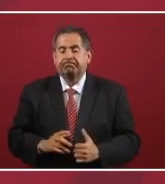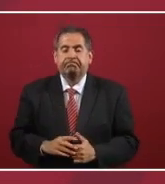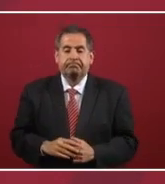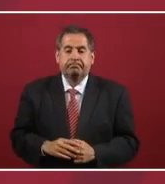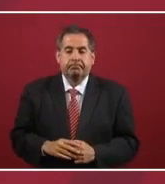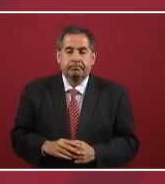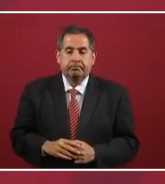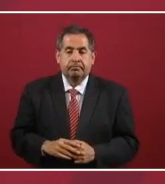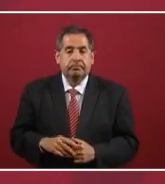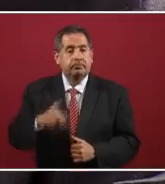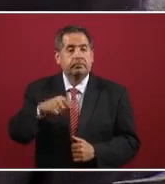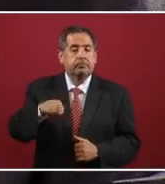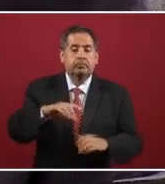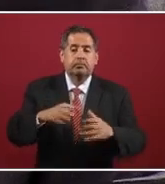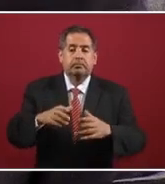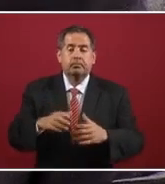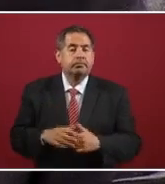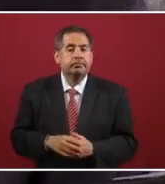Ellos